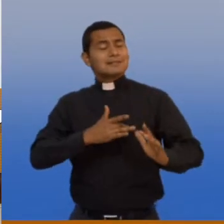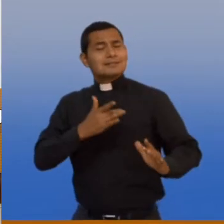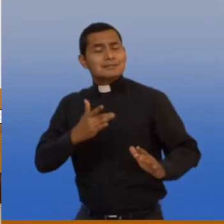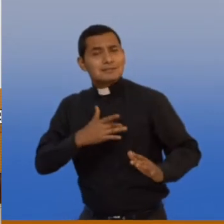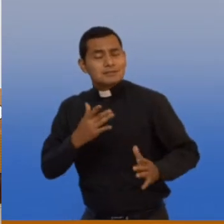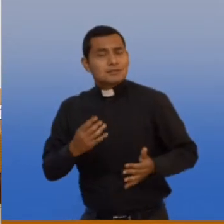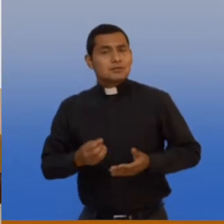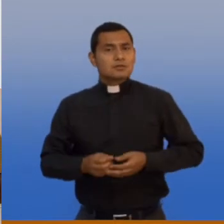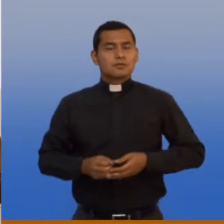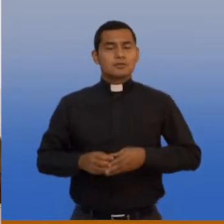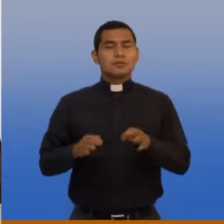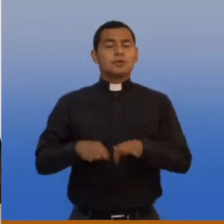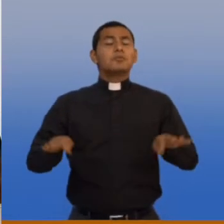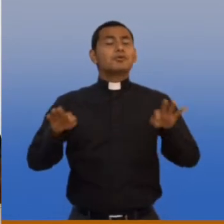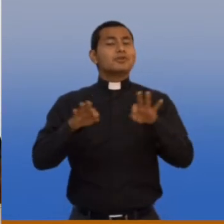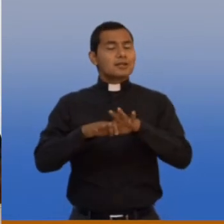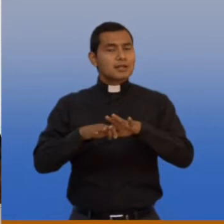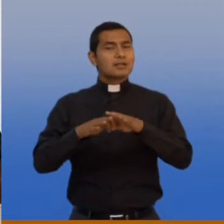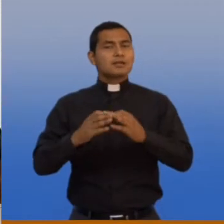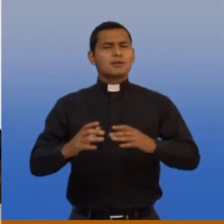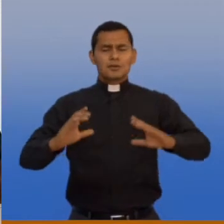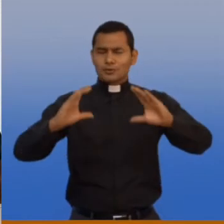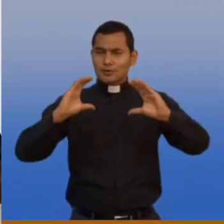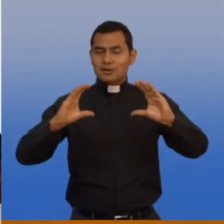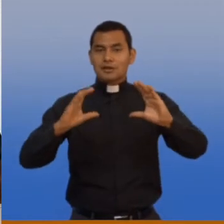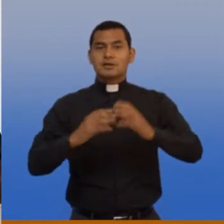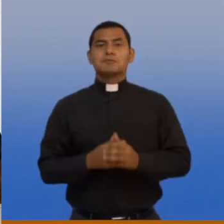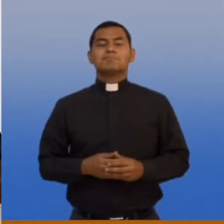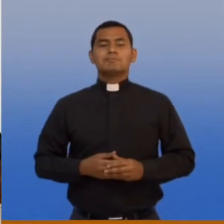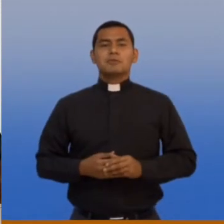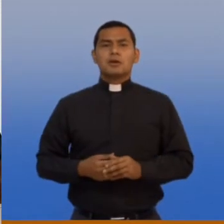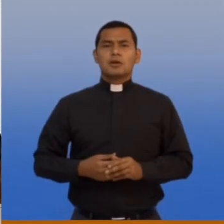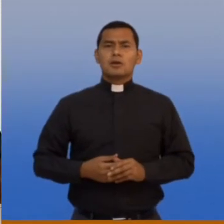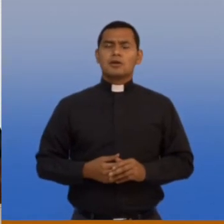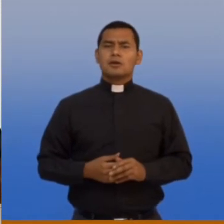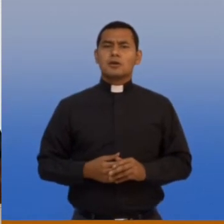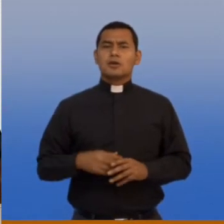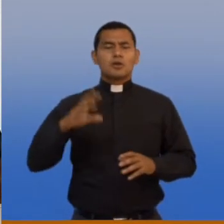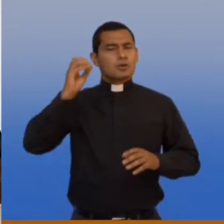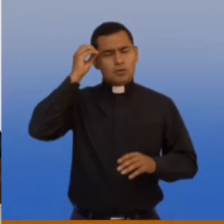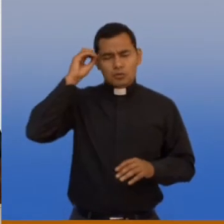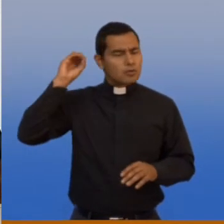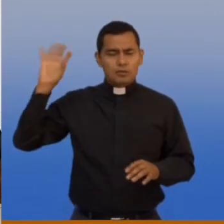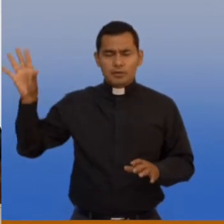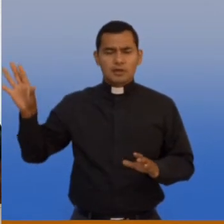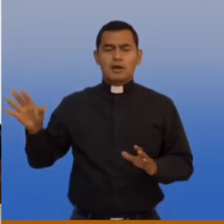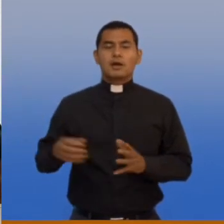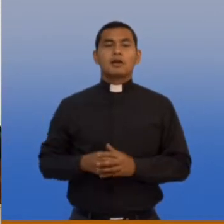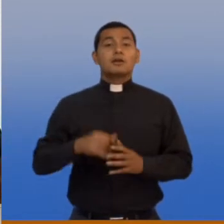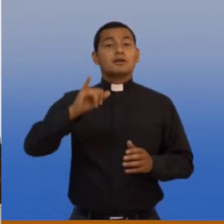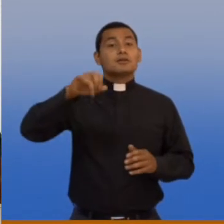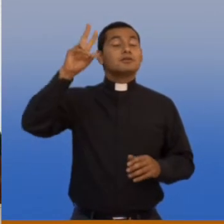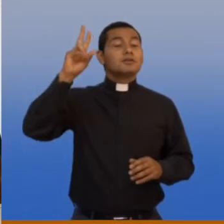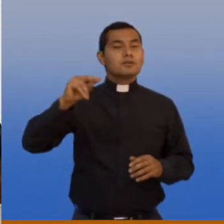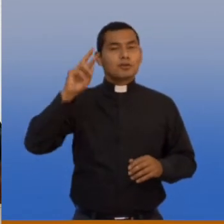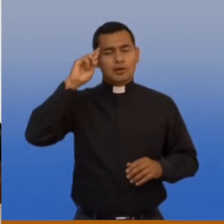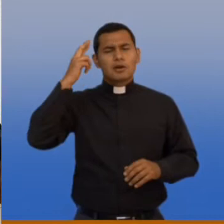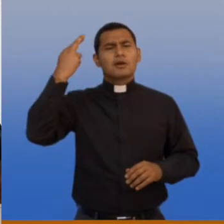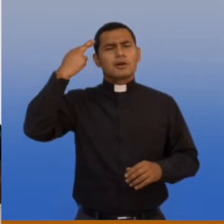valor del espíritu religioso que debe privar estos días de Semana Santa. Yo